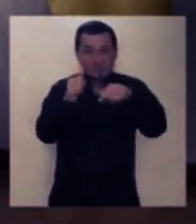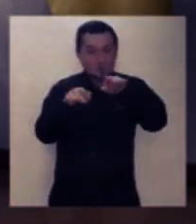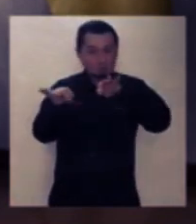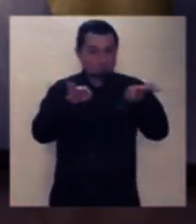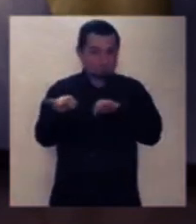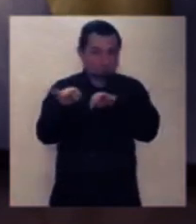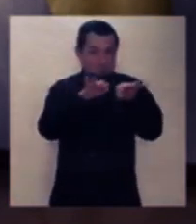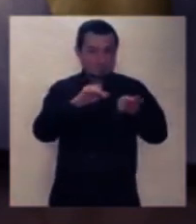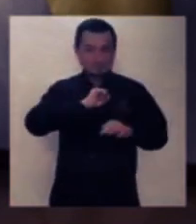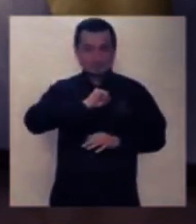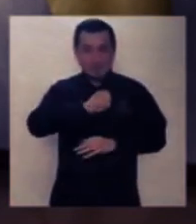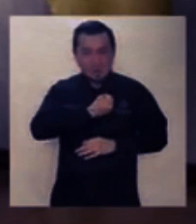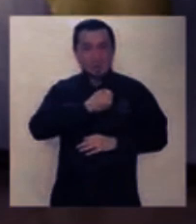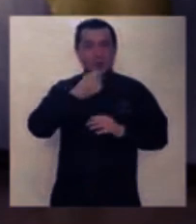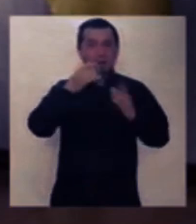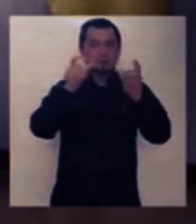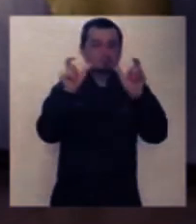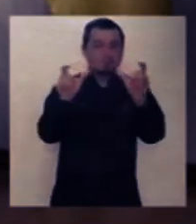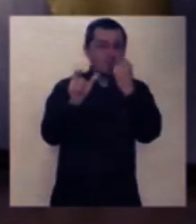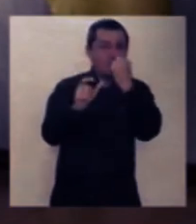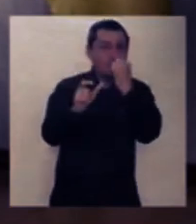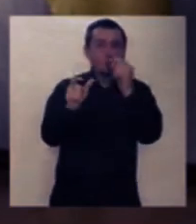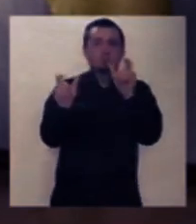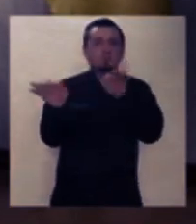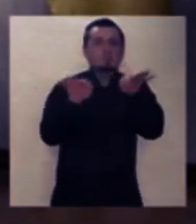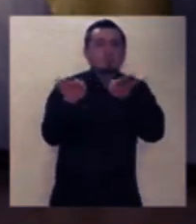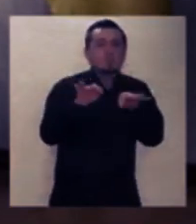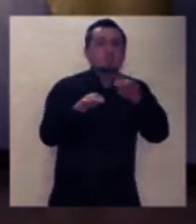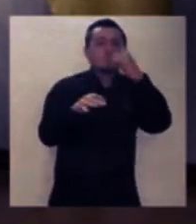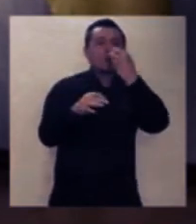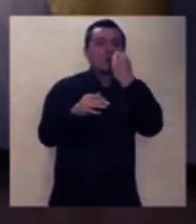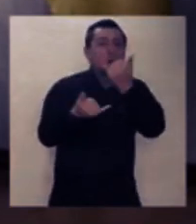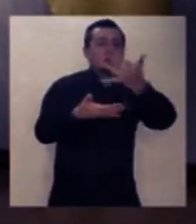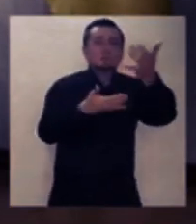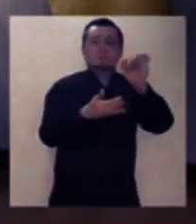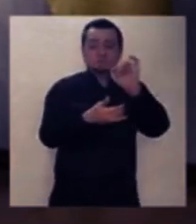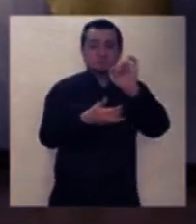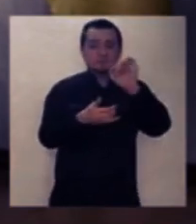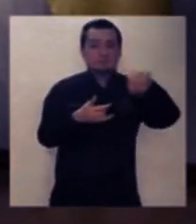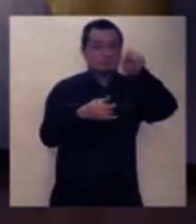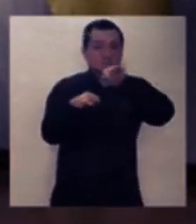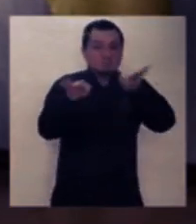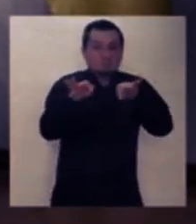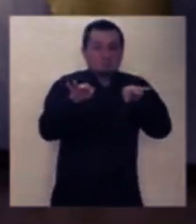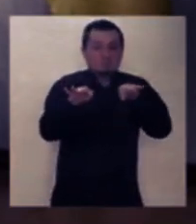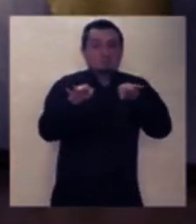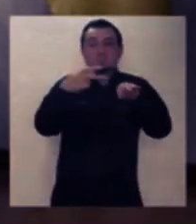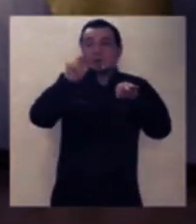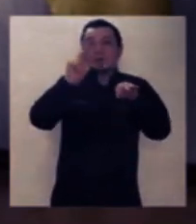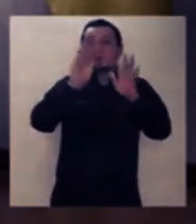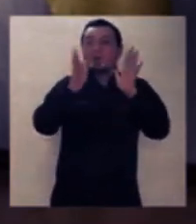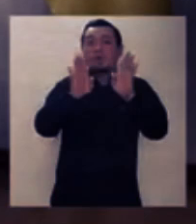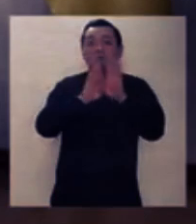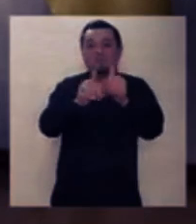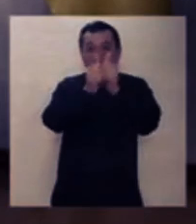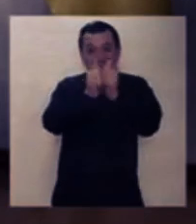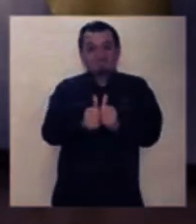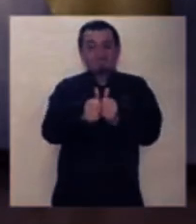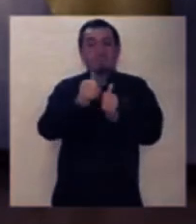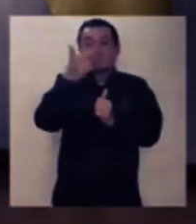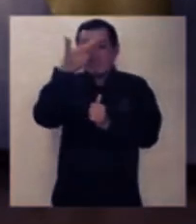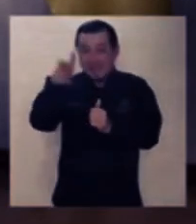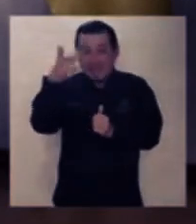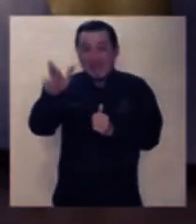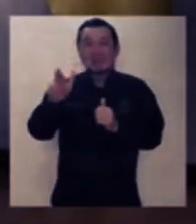Solo se mantendría la operación de los servicios de salud, de seguridad y los relacionados con el abasto de alimentos. En este periodo de confinamiento total,